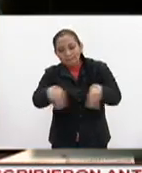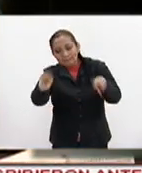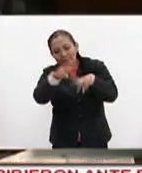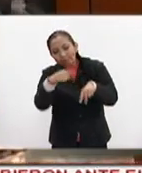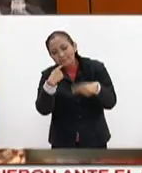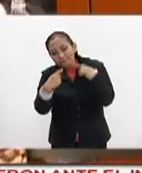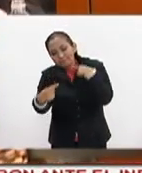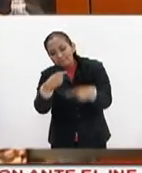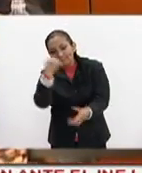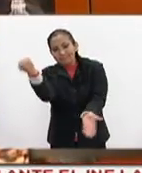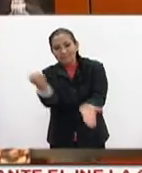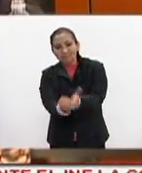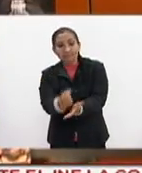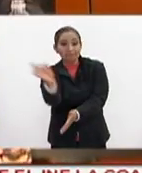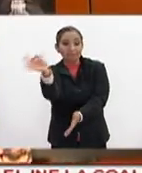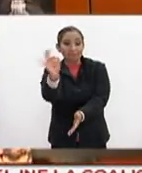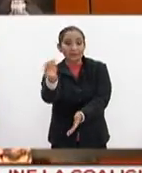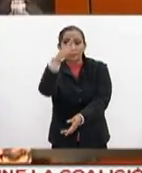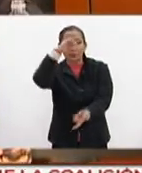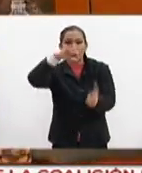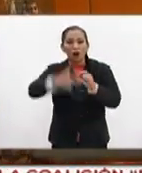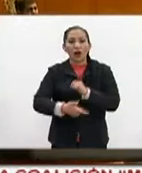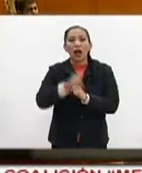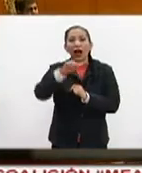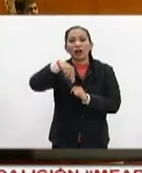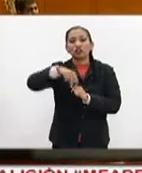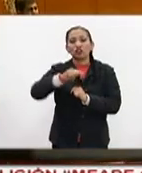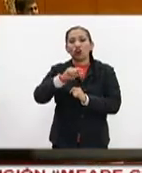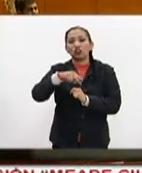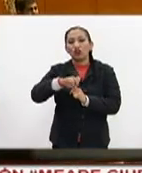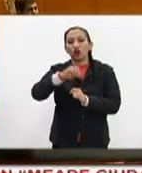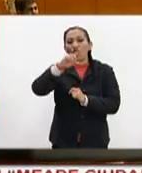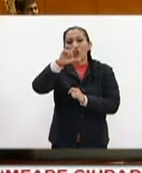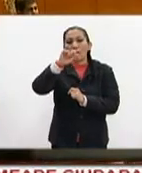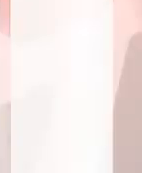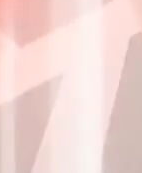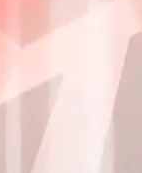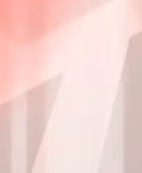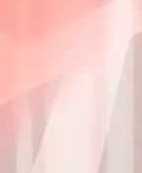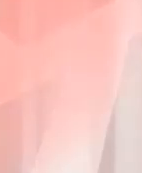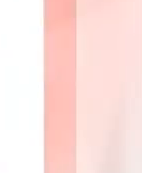analizada y en su caso aprobada. Para México al Día, Antonio López.